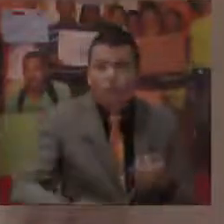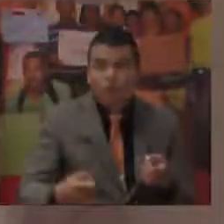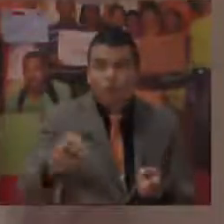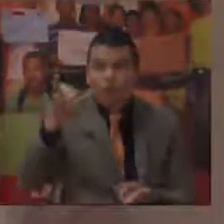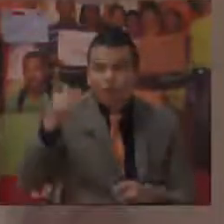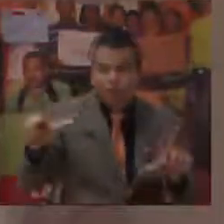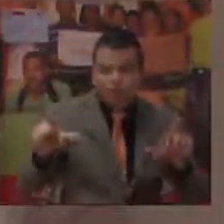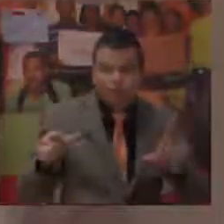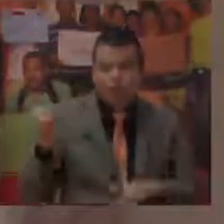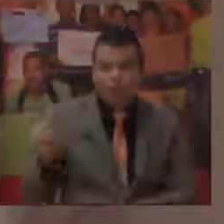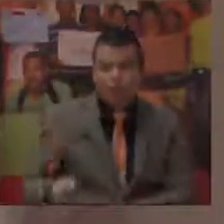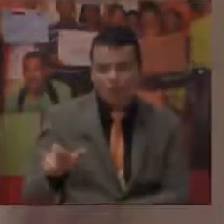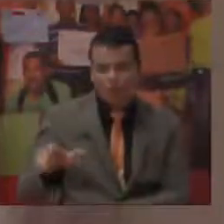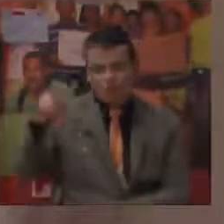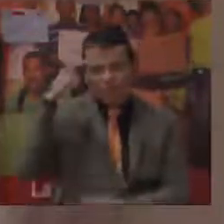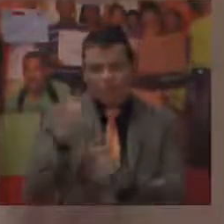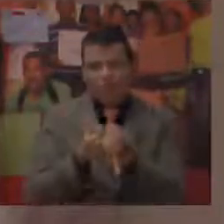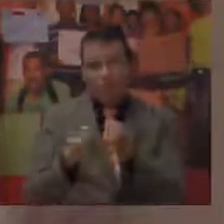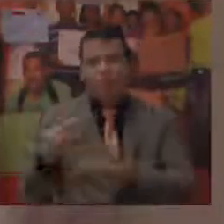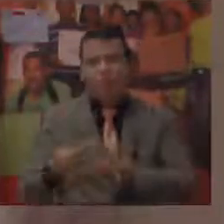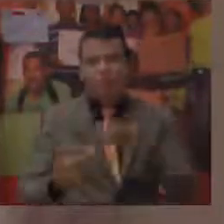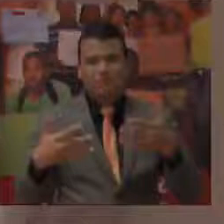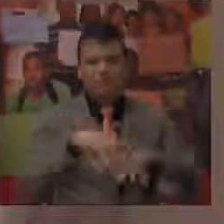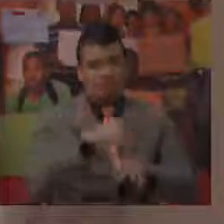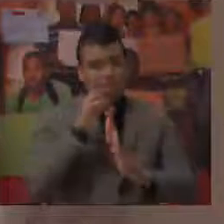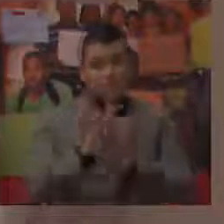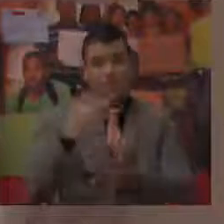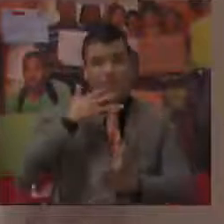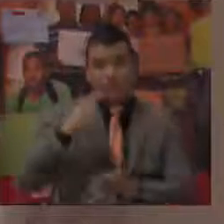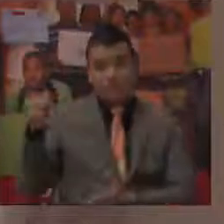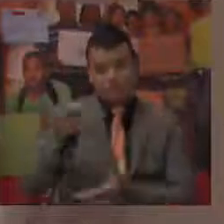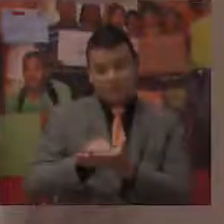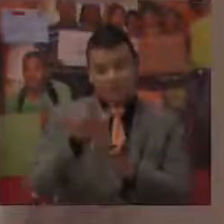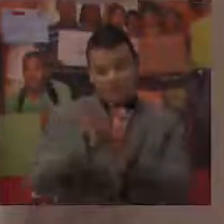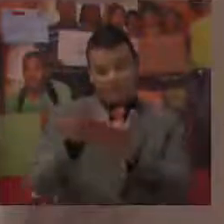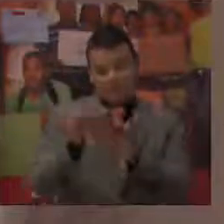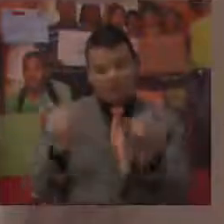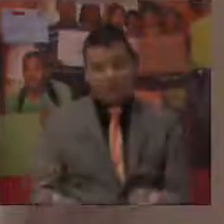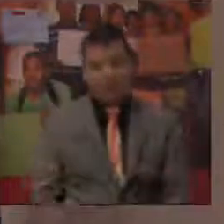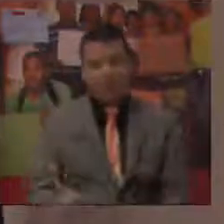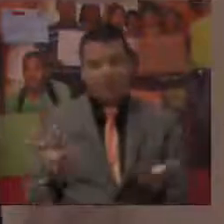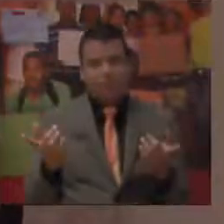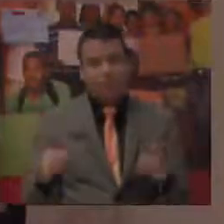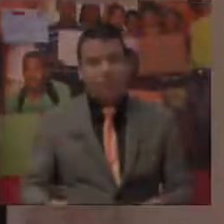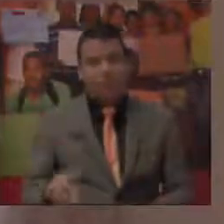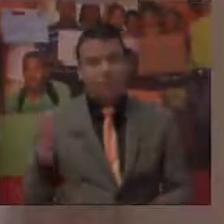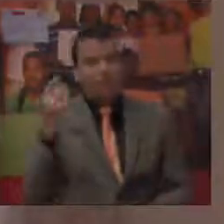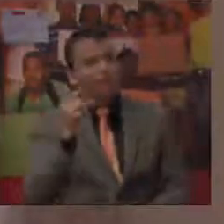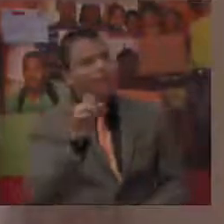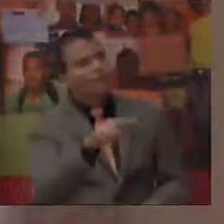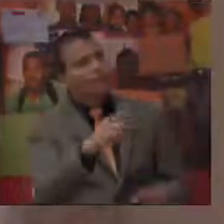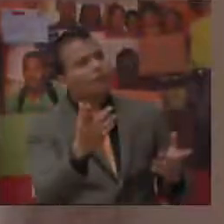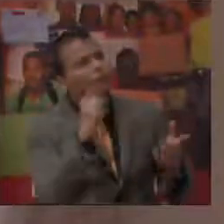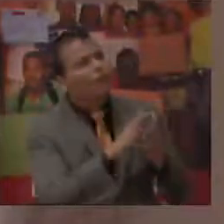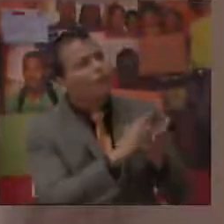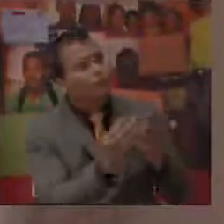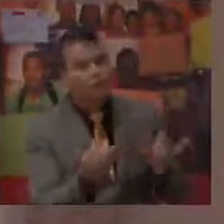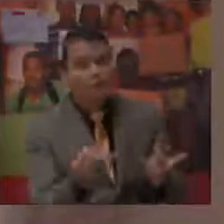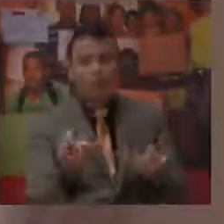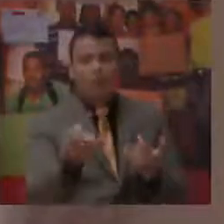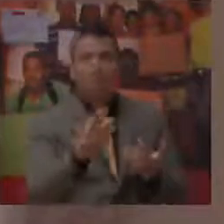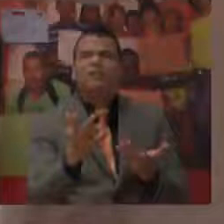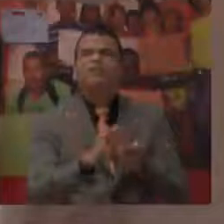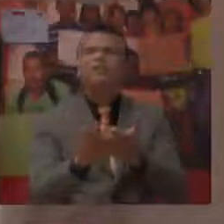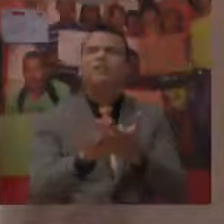persona en proceso de reintegración y abogado, nos podrá contar su experiencia, que también lo solicitaban en alguna de las preguntas que ya nos enviaron, que